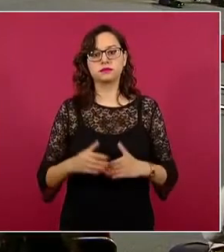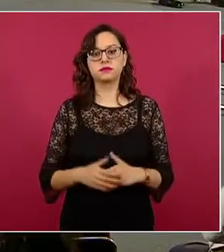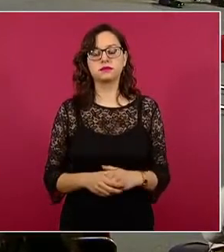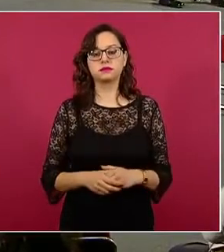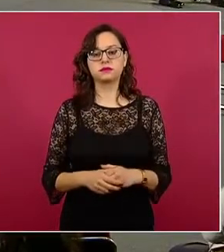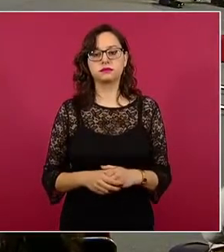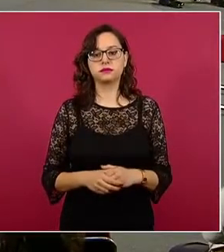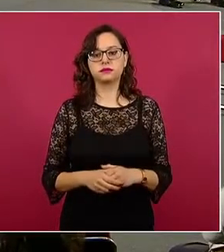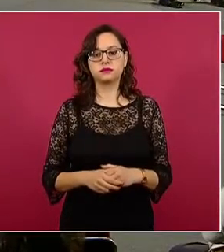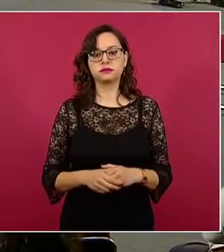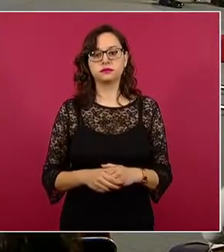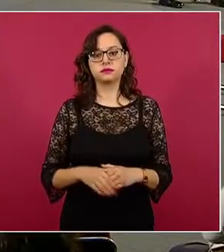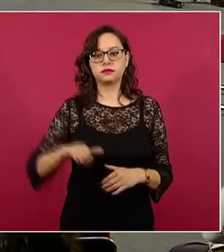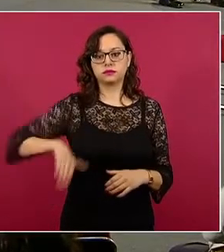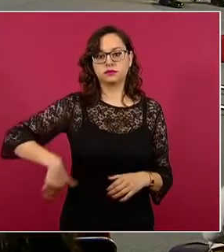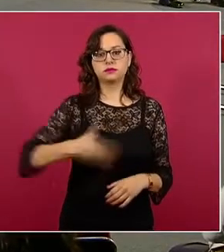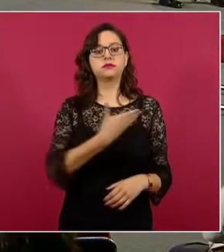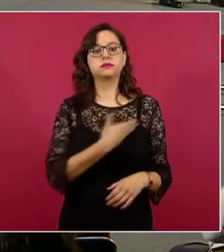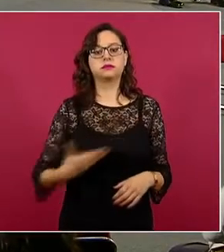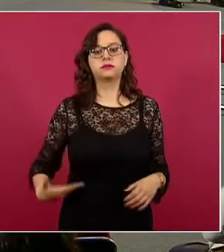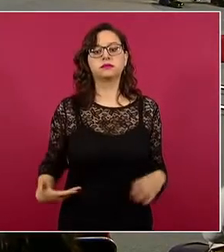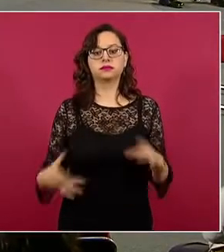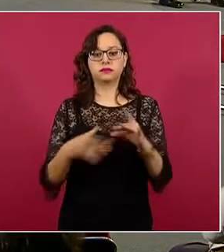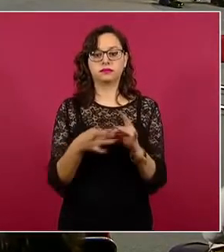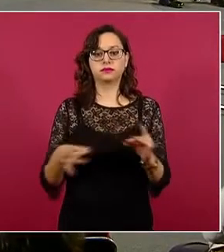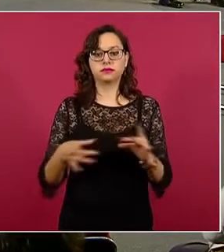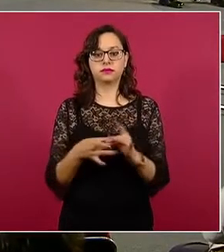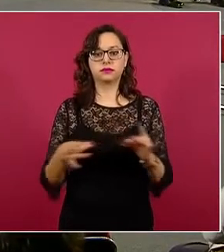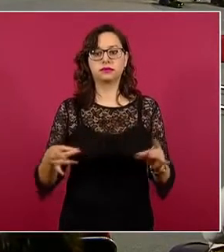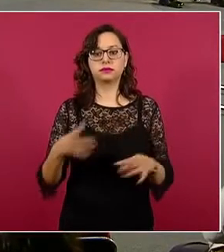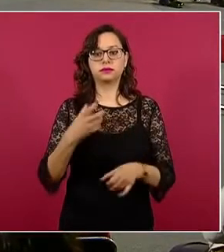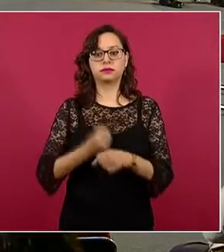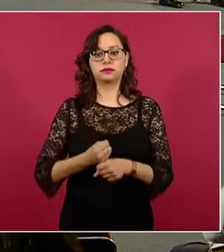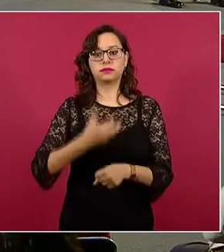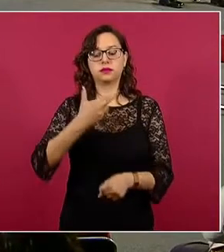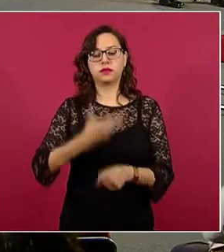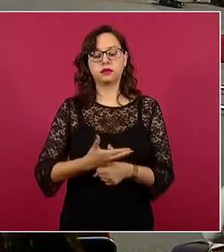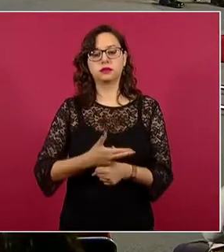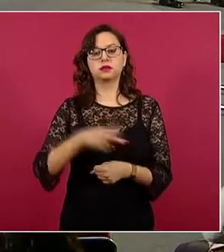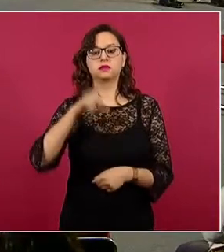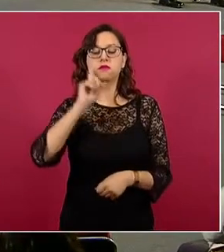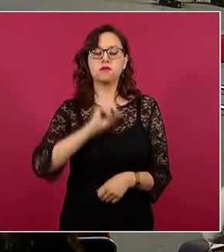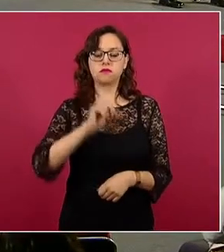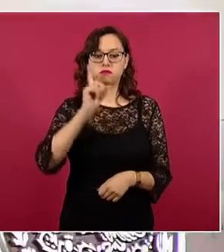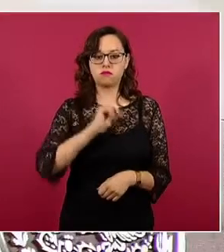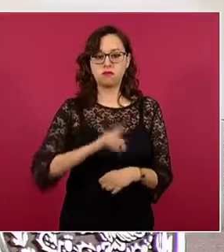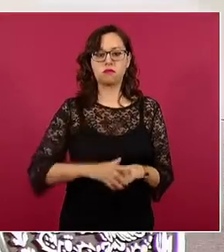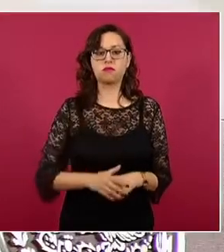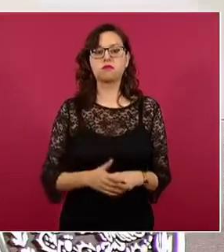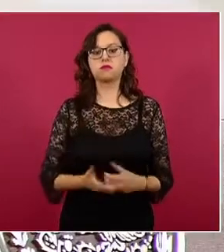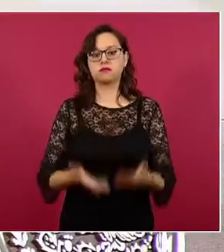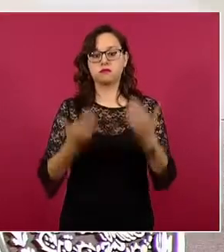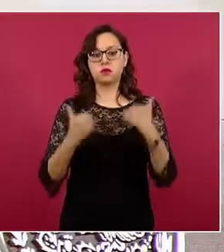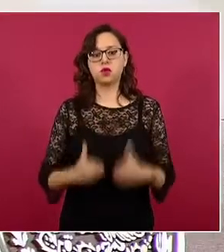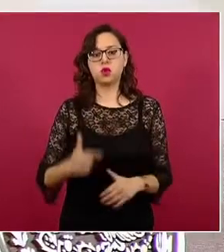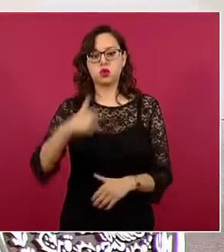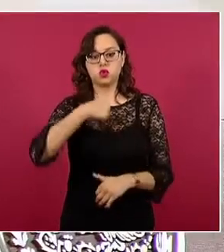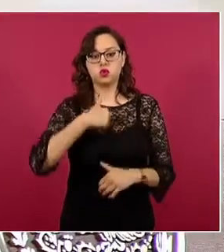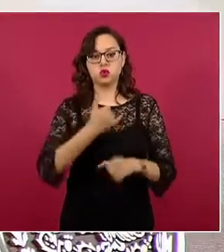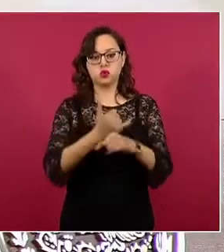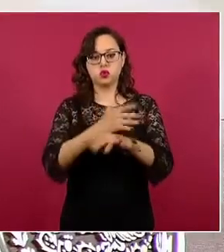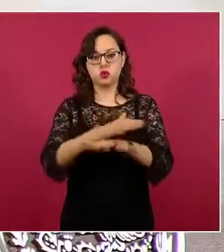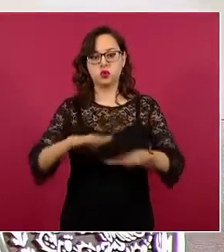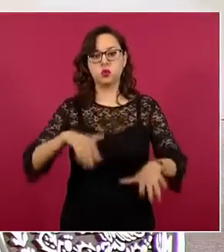lo que menciona el señor presidente y la señora secretaria, procedo a informar sobre los avances de la